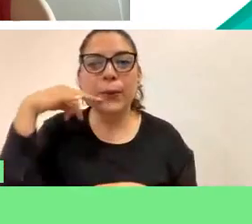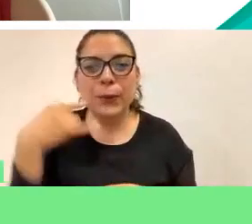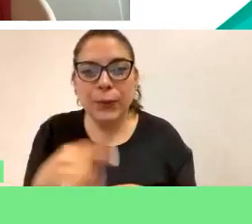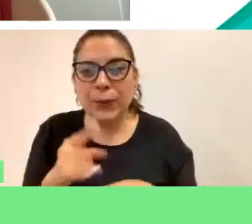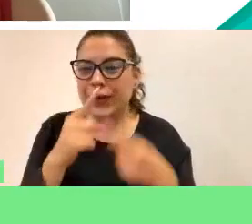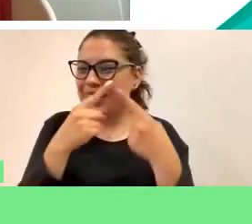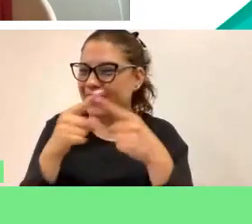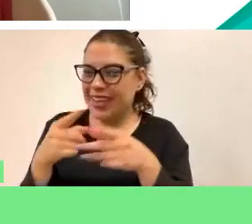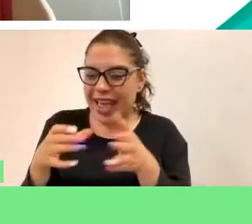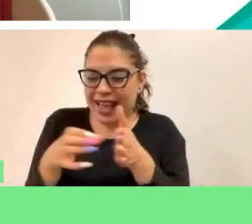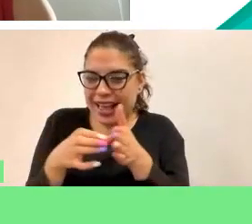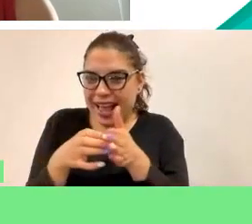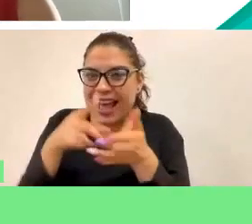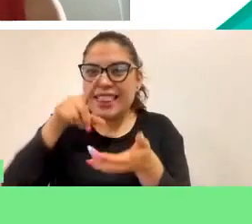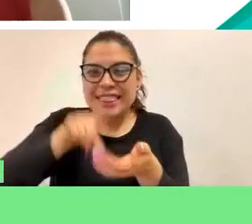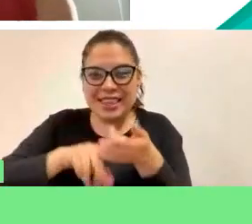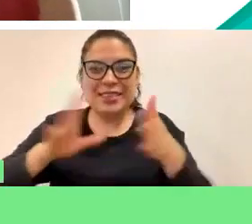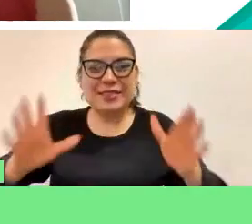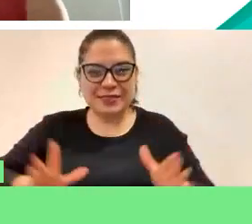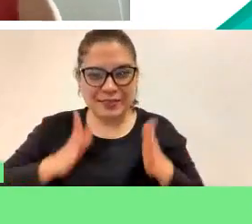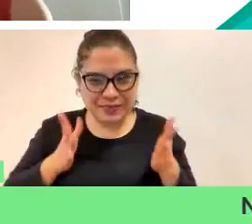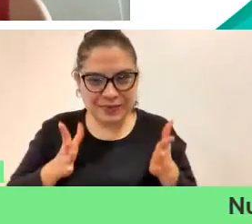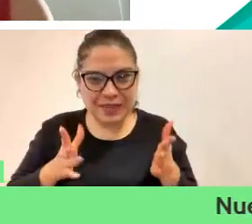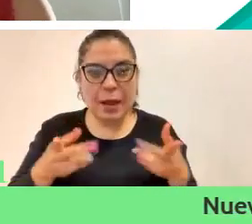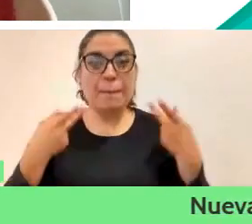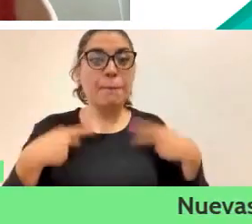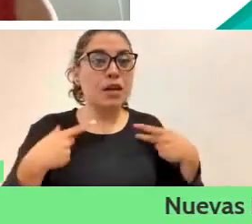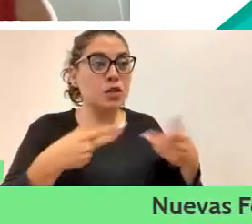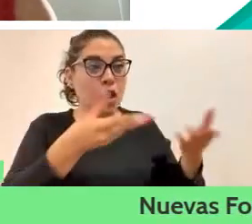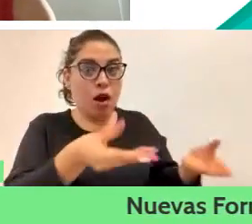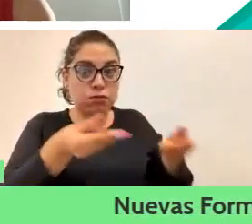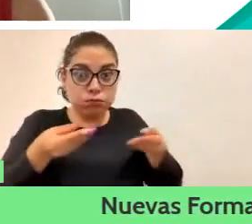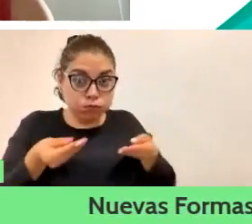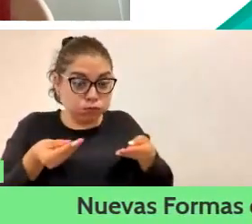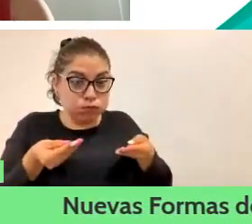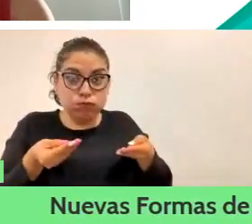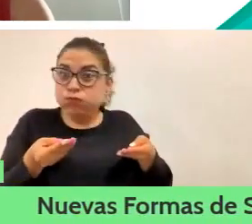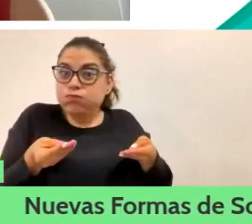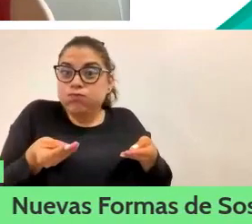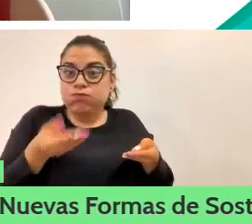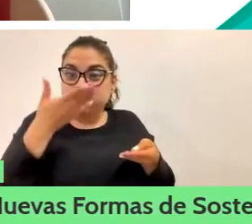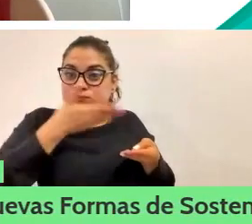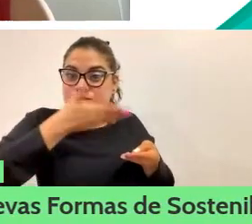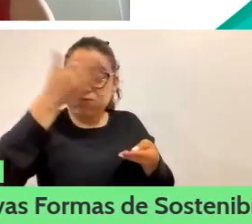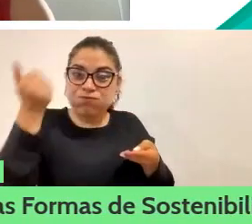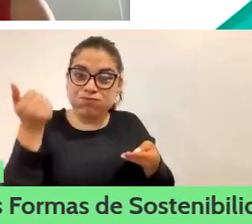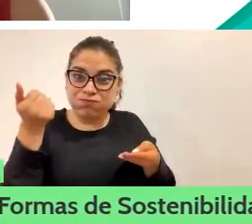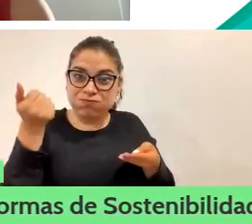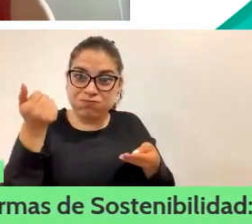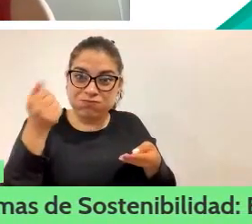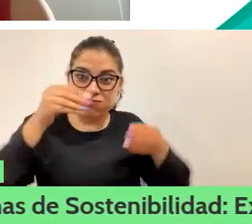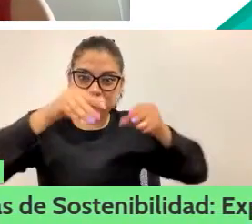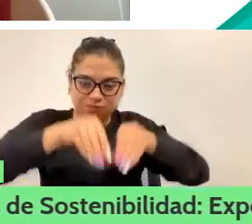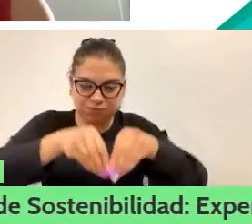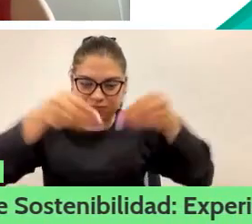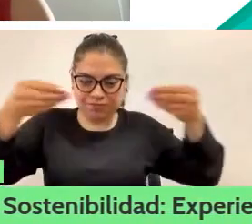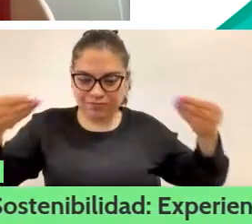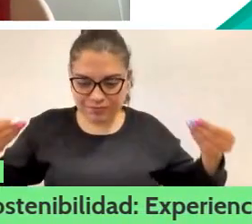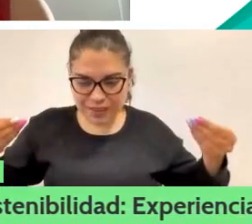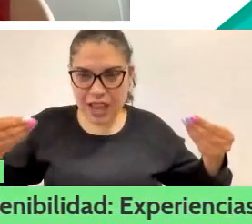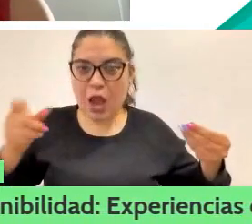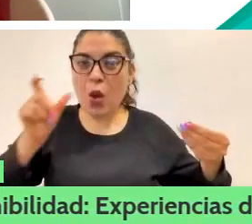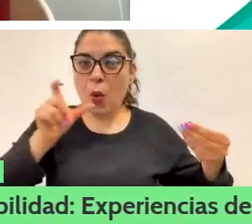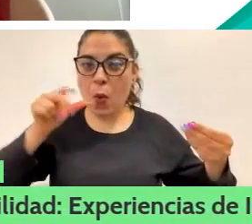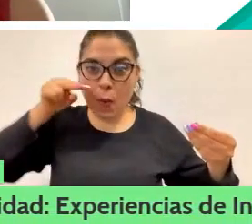encaje. Y la persona lo recibe sin saber realmente qué es lo que va a llevar la caja hasta que le llega a su casa. La primera vez que se suscribe sí que ve el contenido